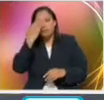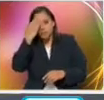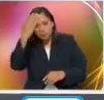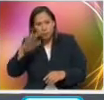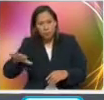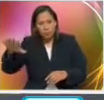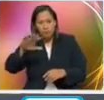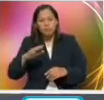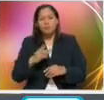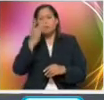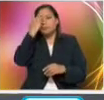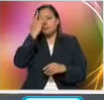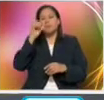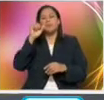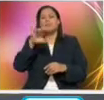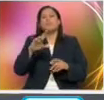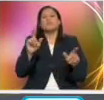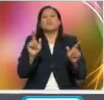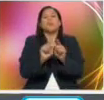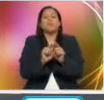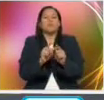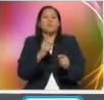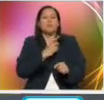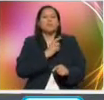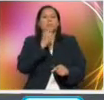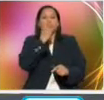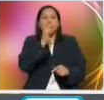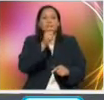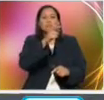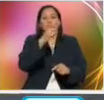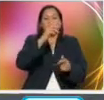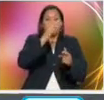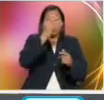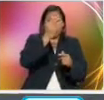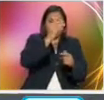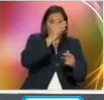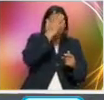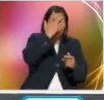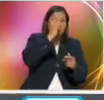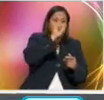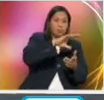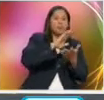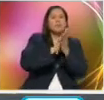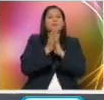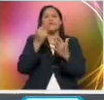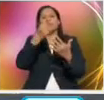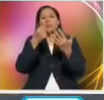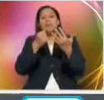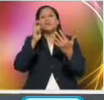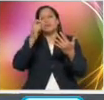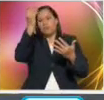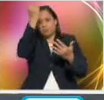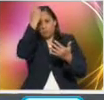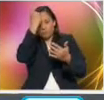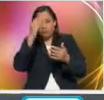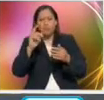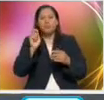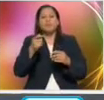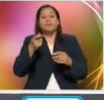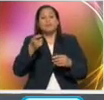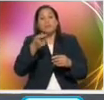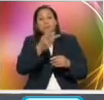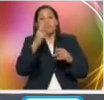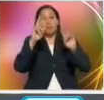decir que lo de magos es un eufemismo para decir que eran unos reyes sabios. Exactamente. Realmente, el término rey